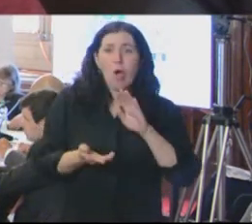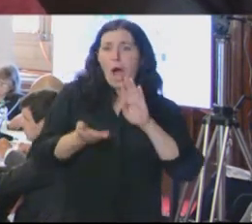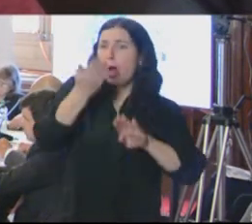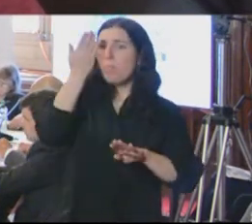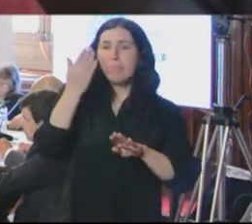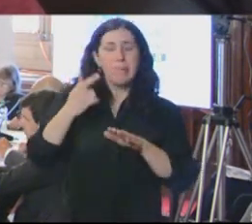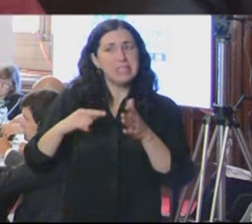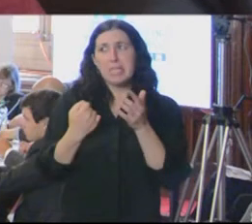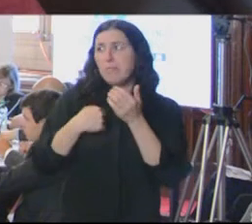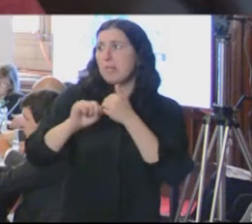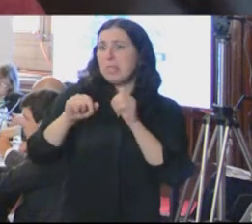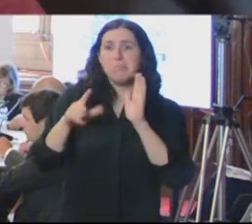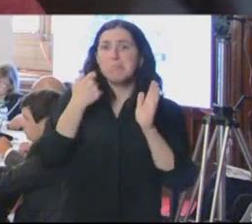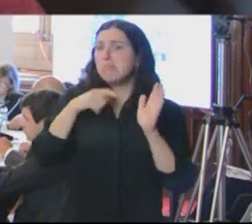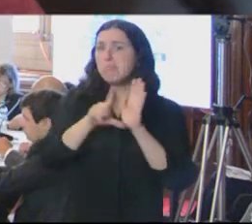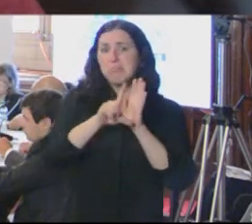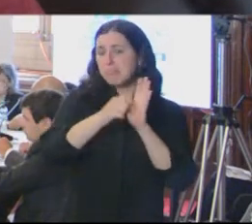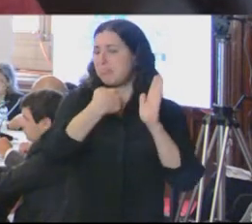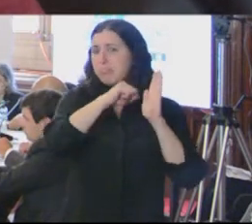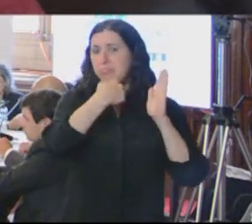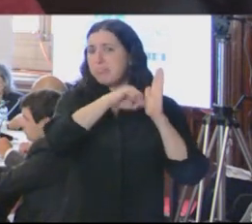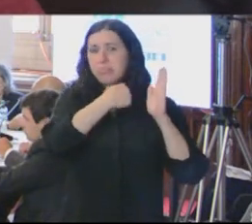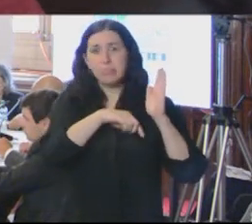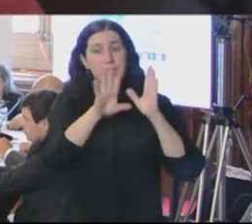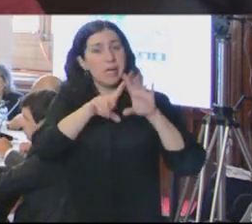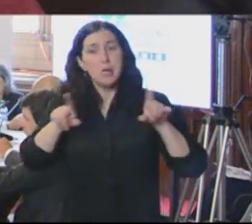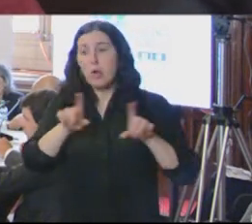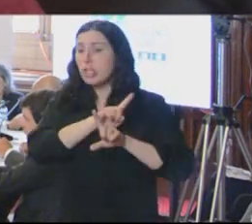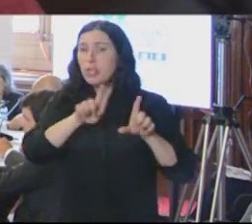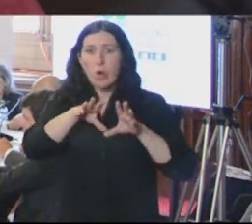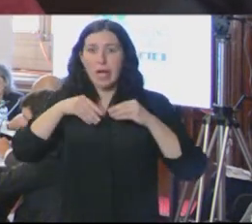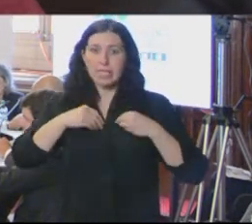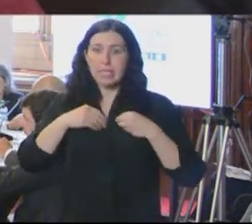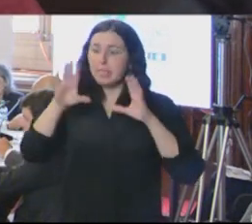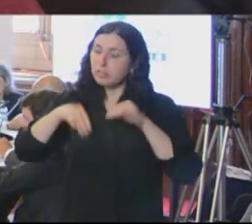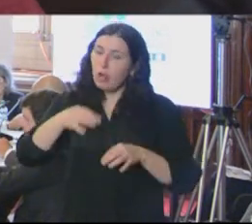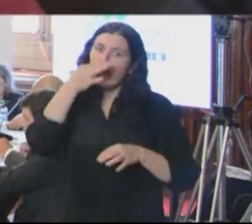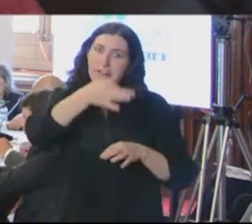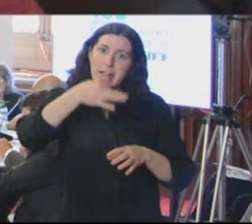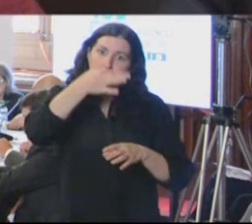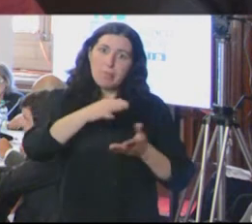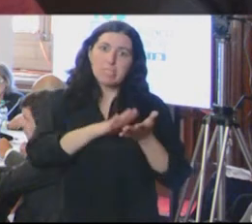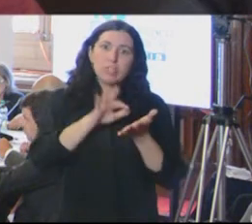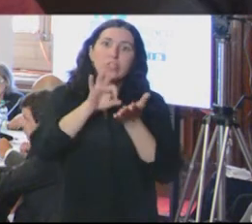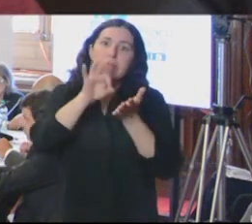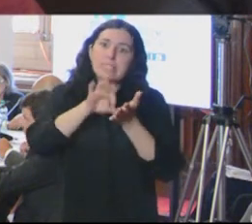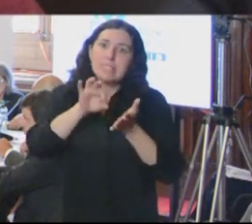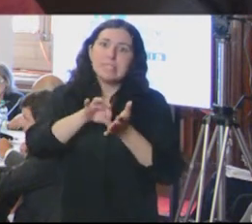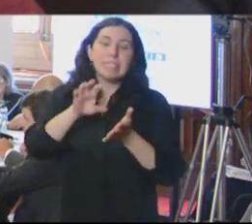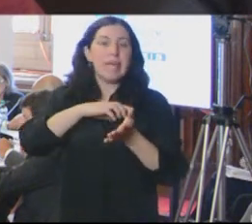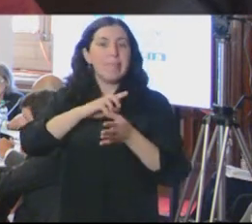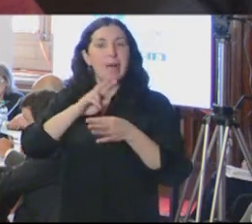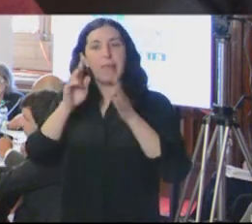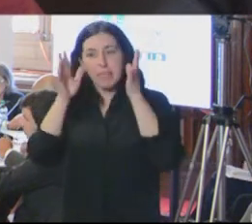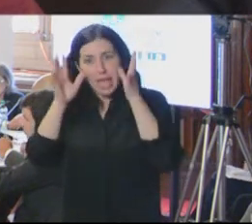que se agrava ante la no adopción de recomendaciones emitidas por el sistema de las alertas tempranas de la Defensoría del Pueblo a través